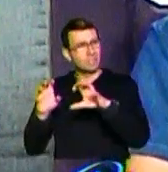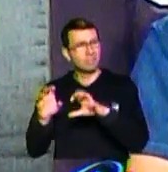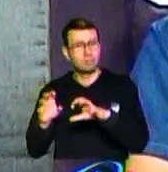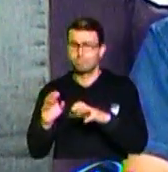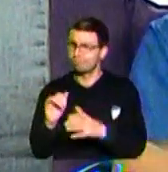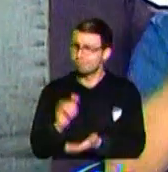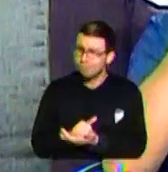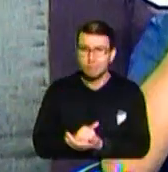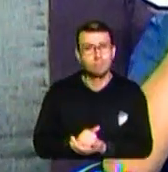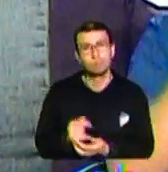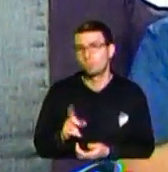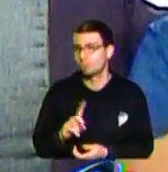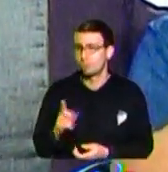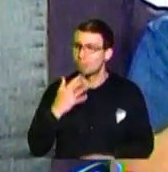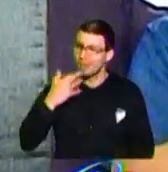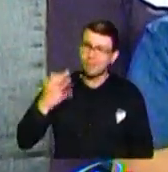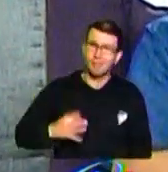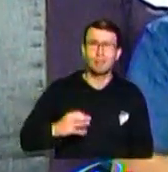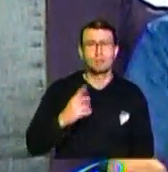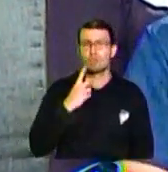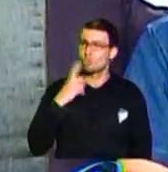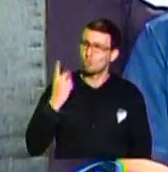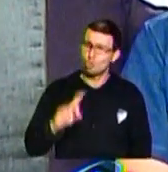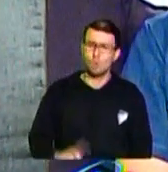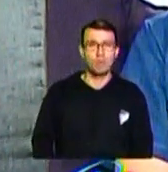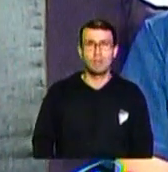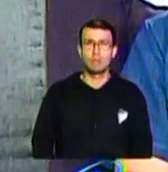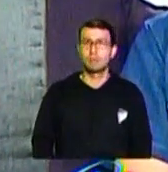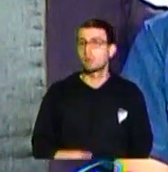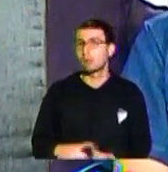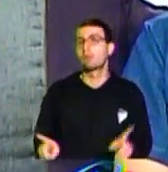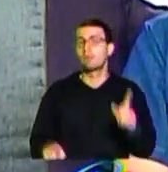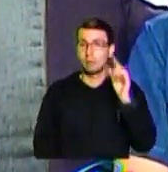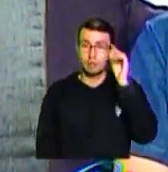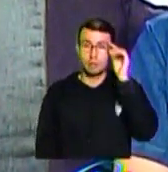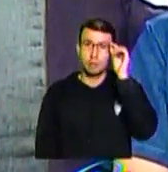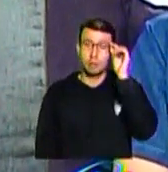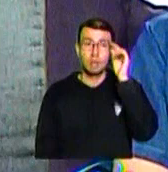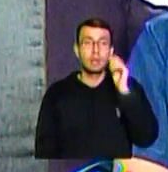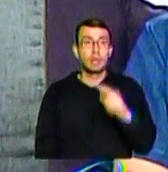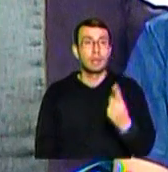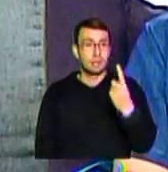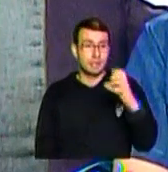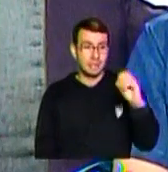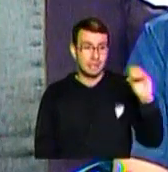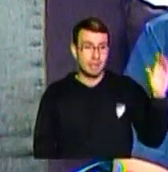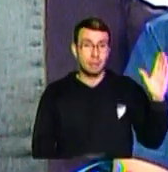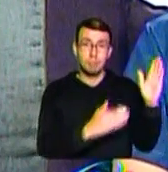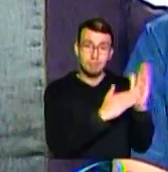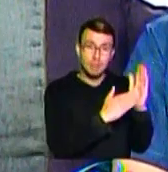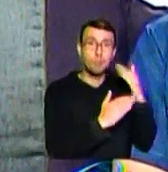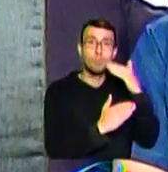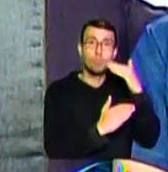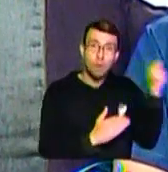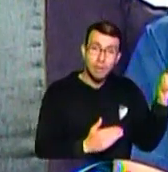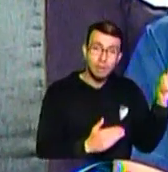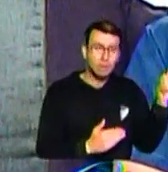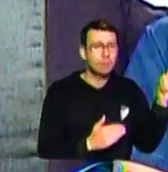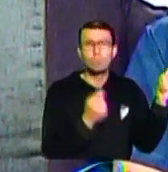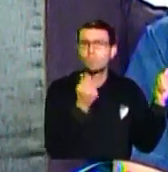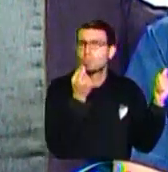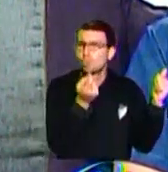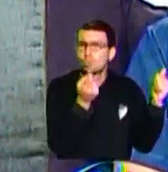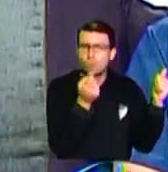así, radicalmente eso no es así. Por cada 100.000 pacientes tratadas, son muy pocas